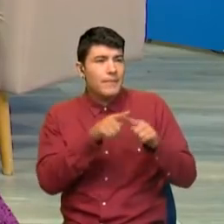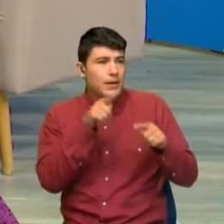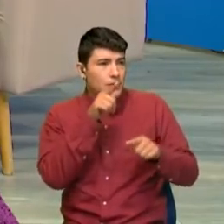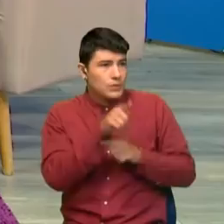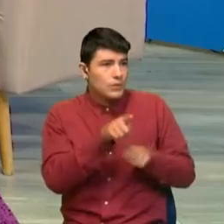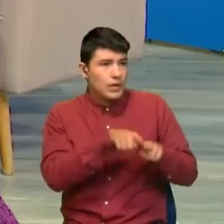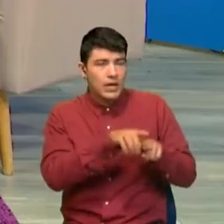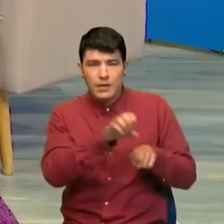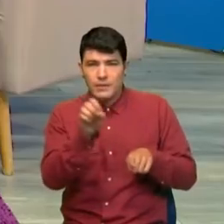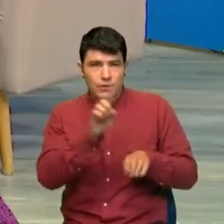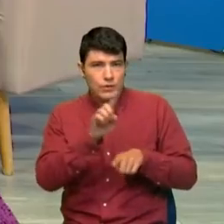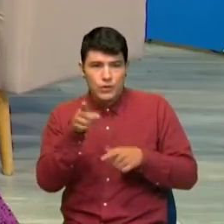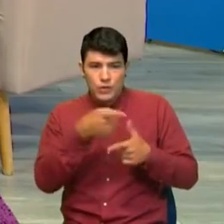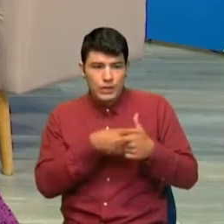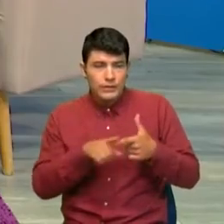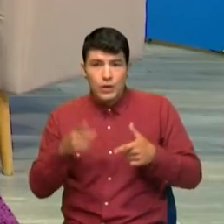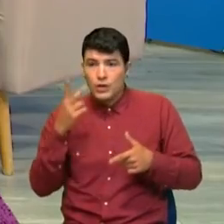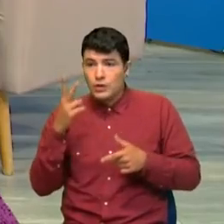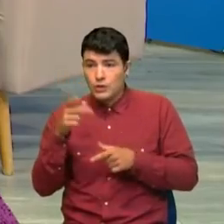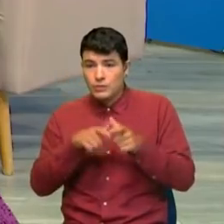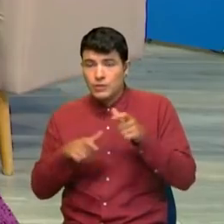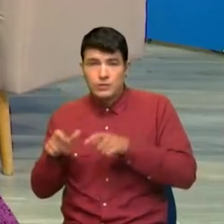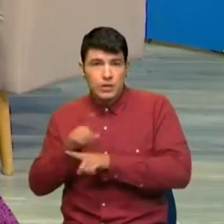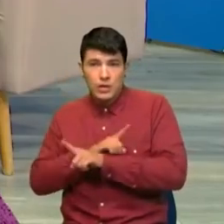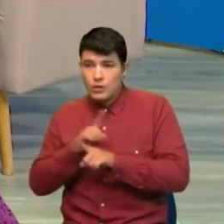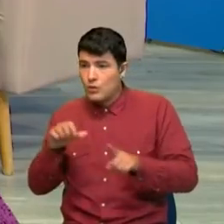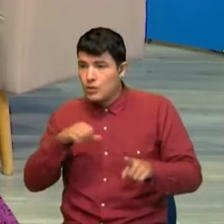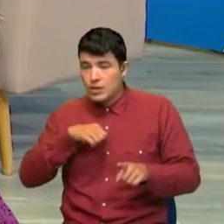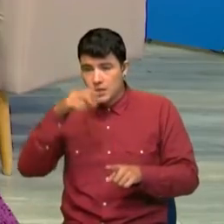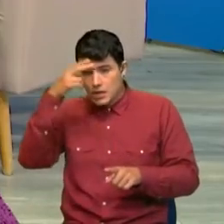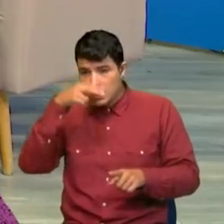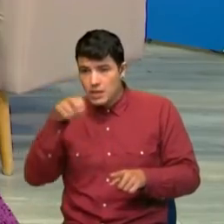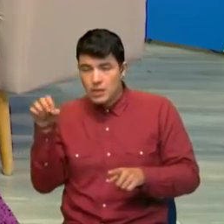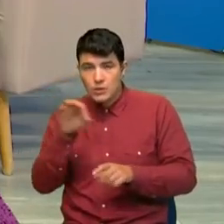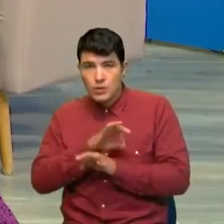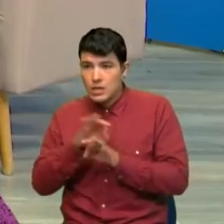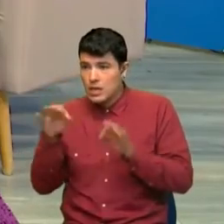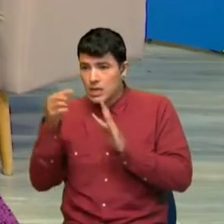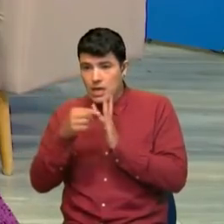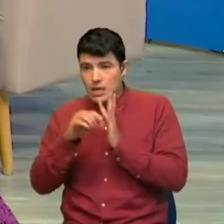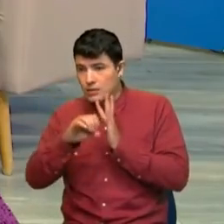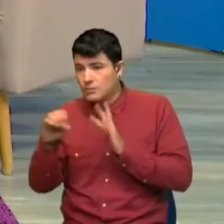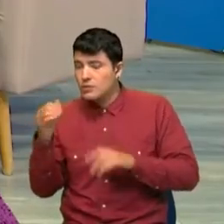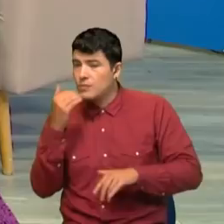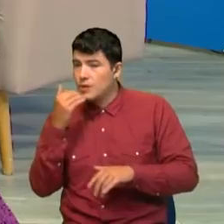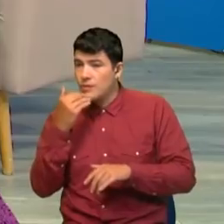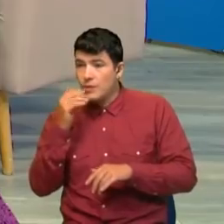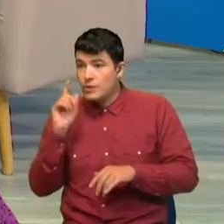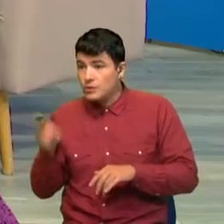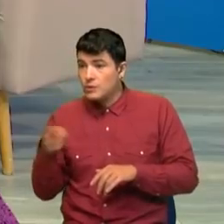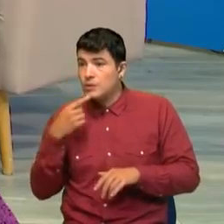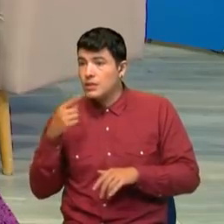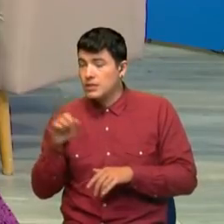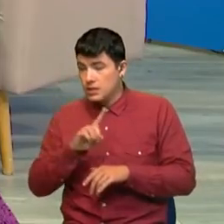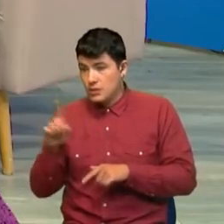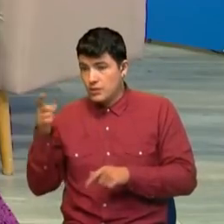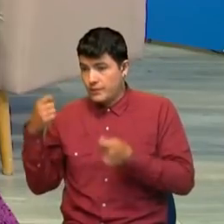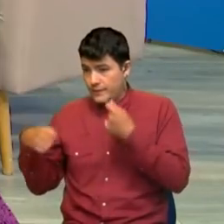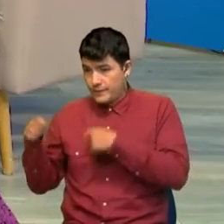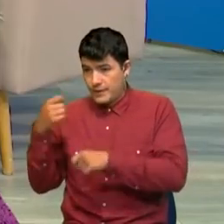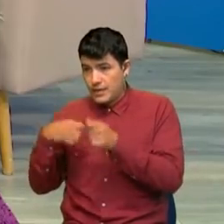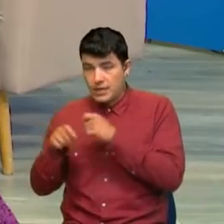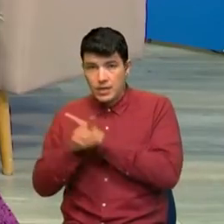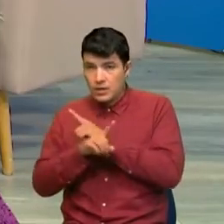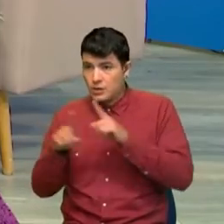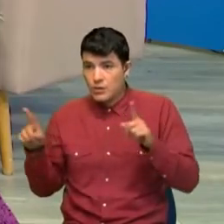desenglobe. Entonces, dos señoras que no tuvieron hijos ni esposo dicen que si ellas, por decir algo, si no han vendido, si